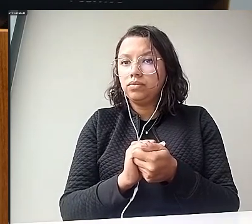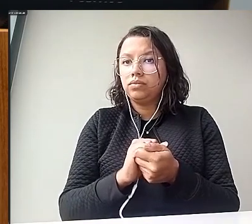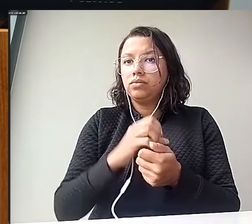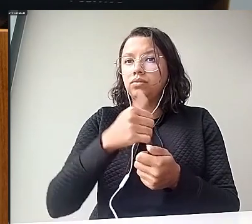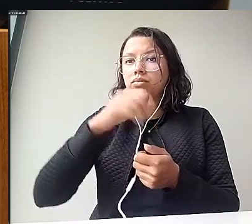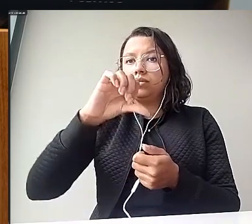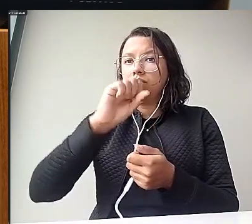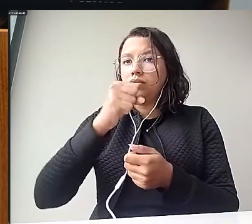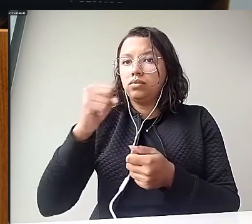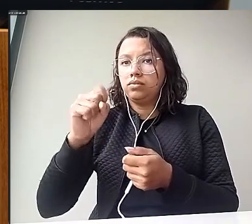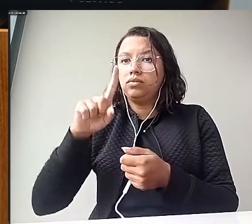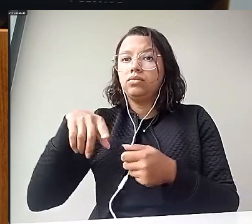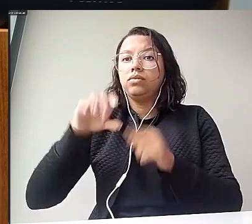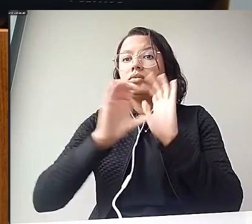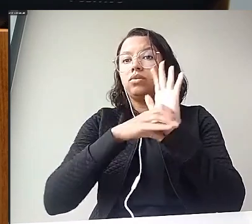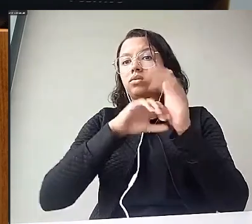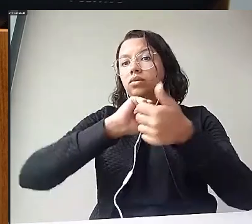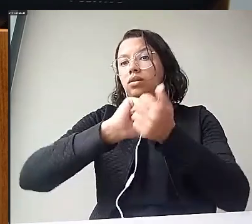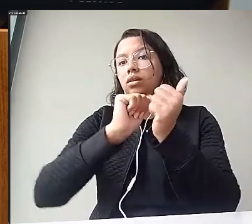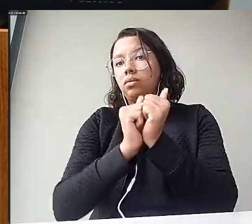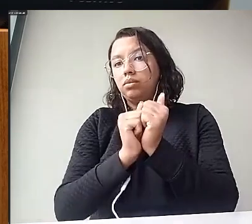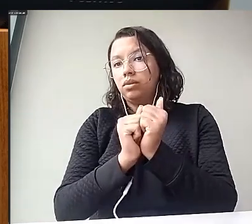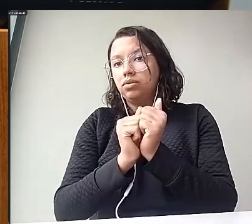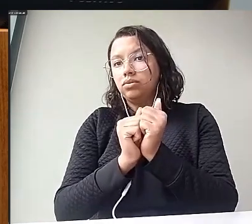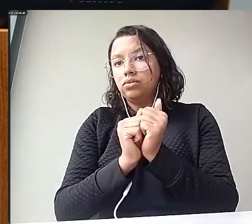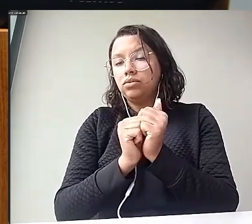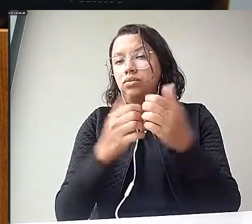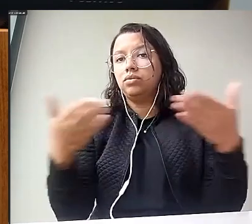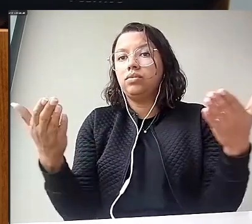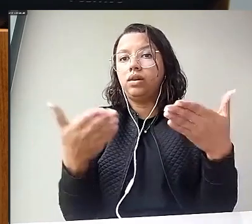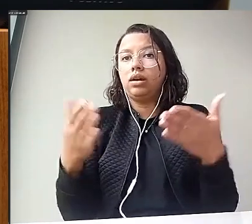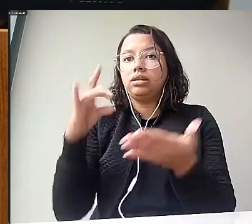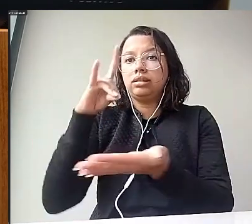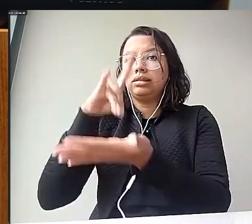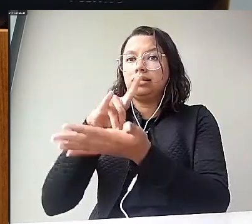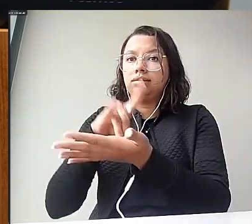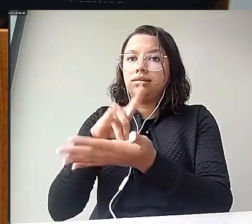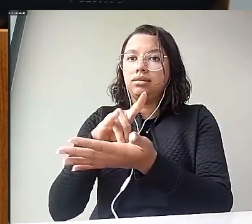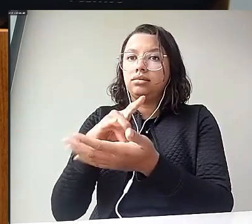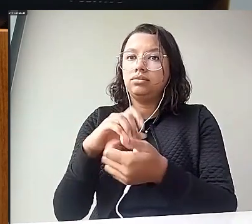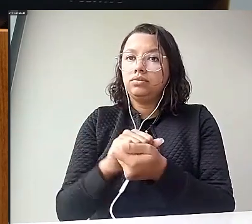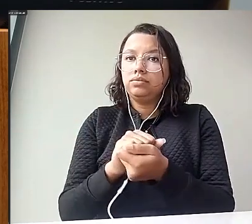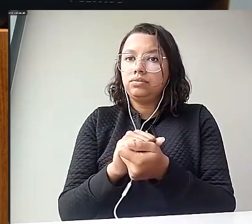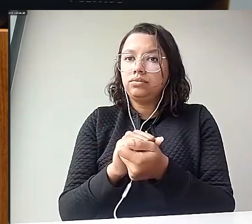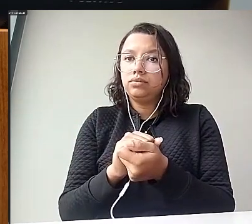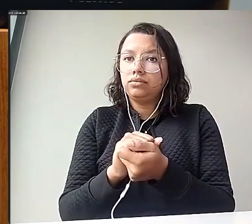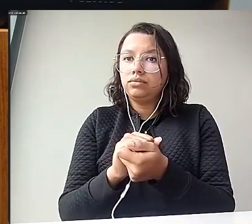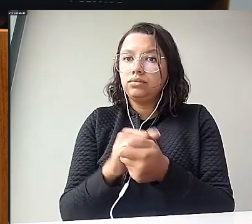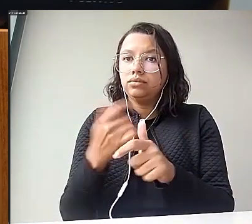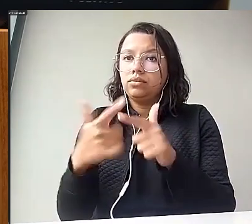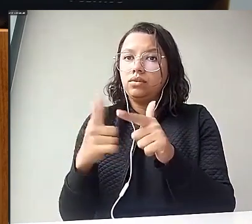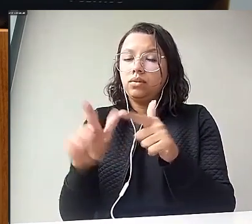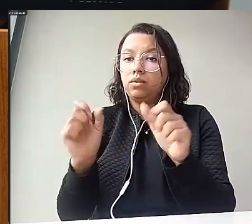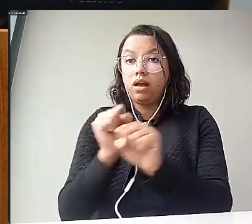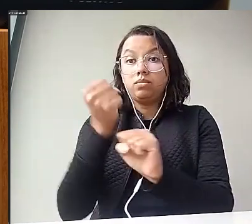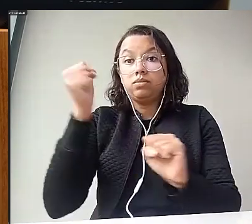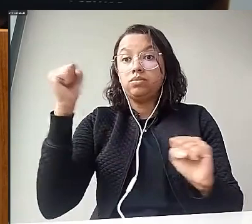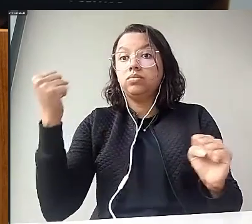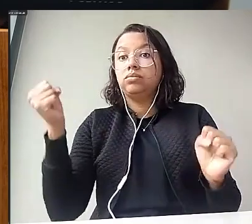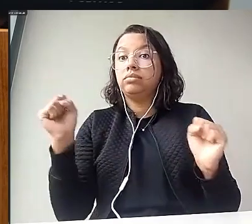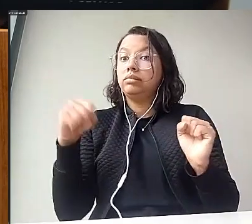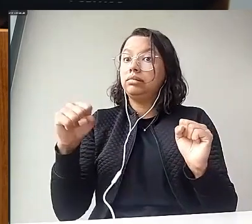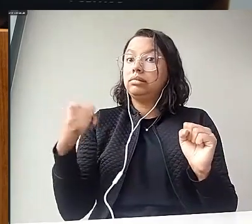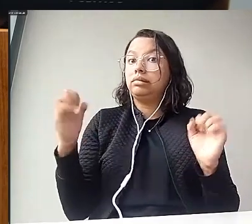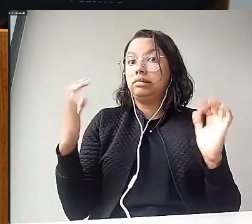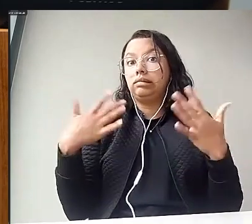conceptos adaptados para esas realidades nuevas. Pero es un problema más largo aún Sim, que el